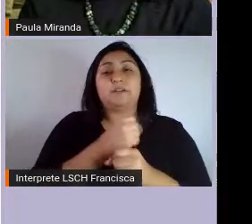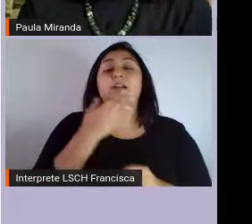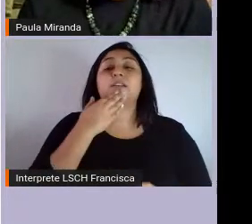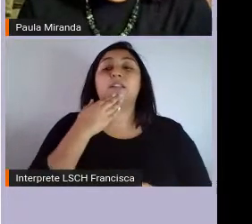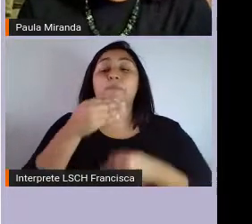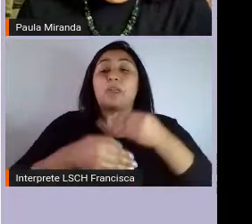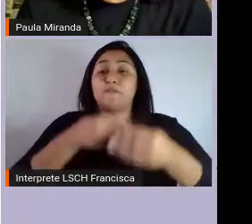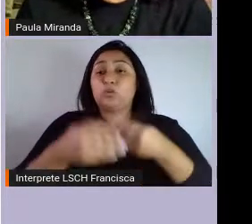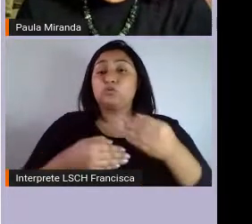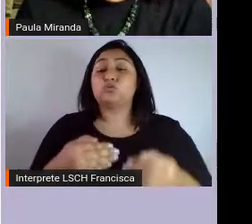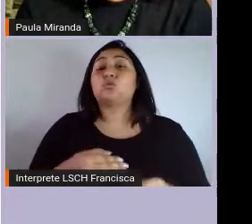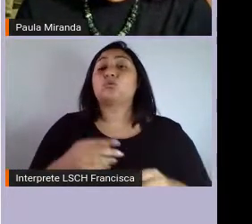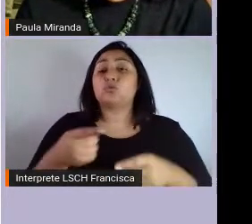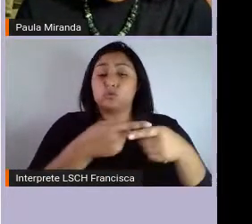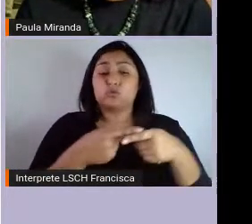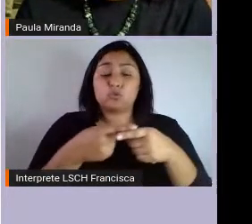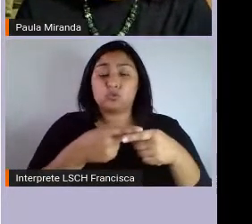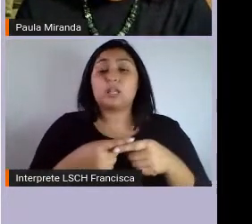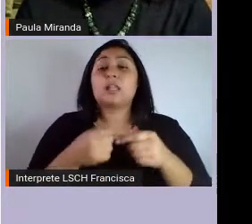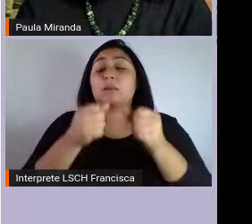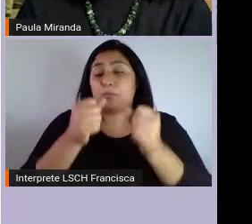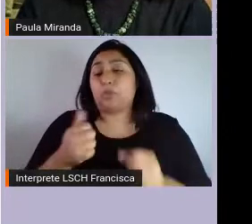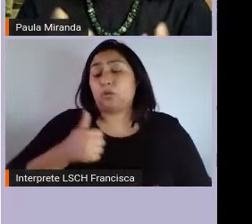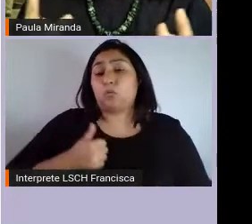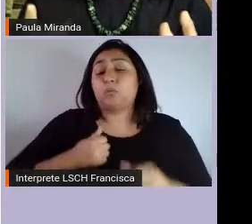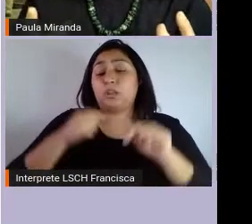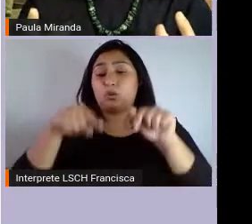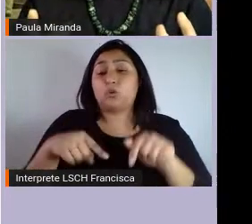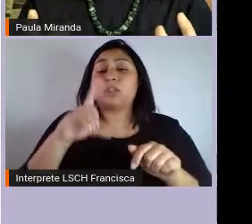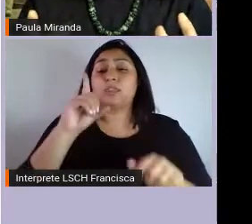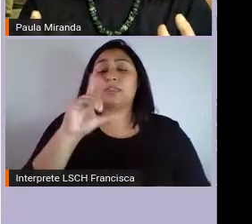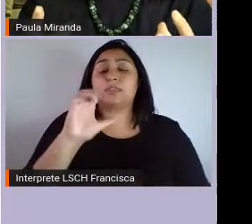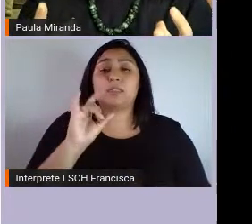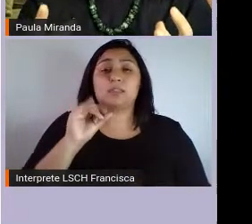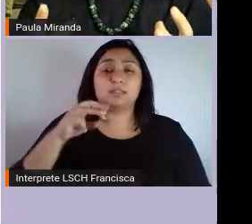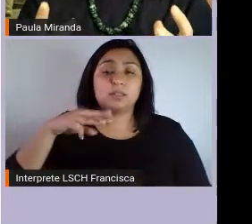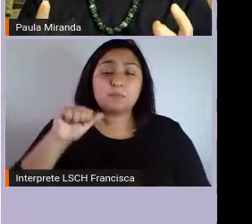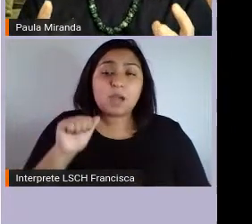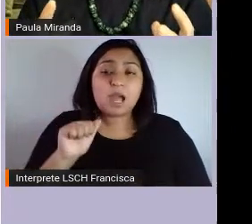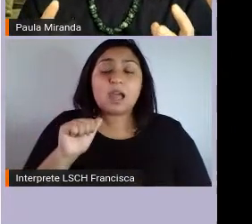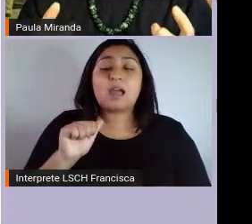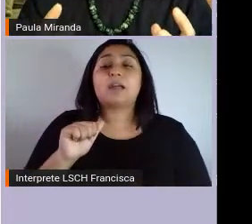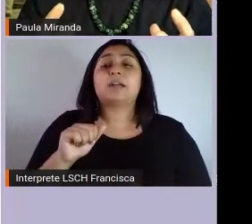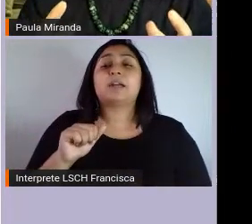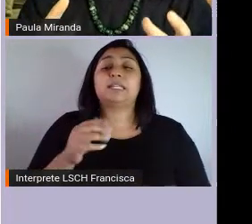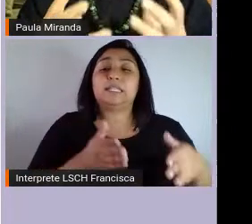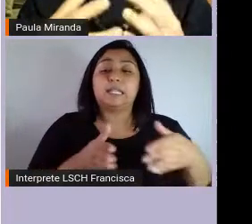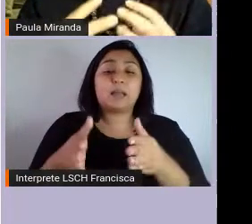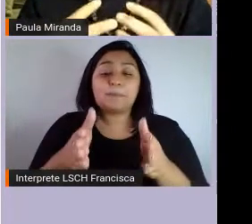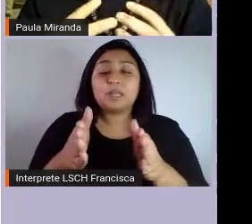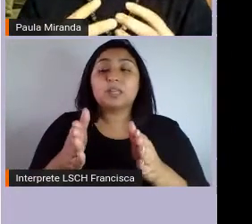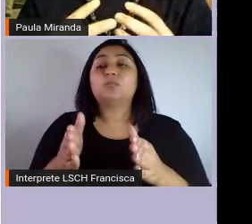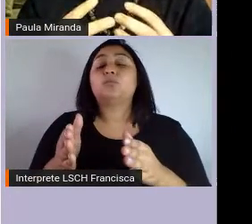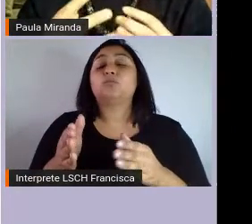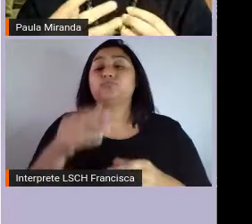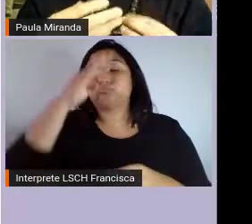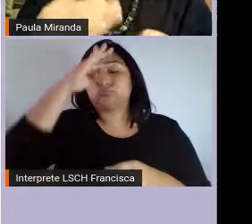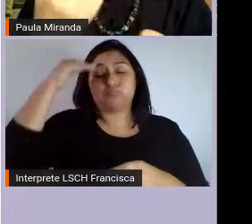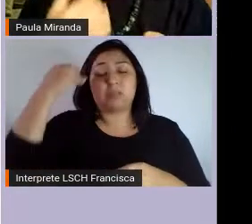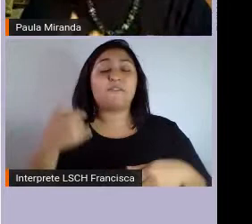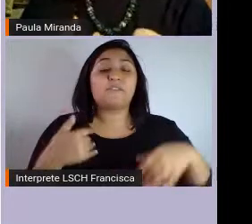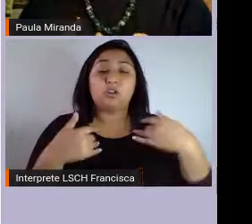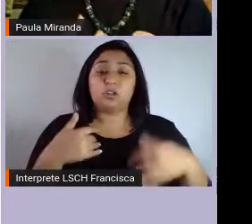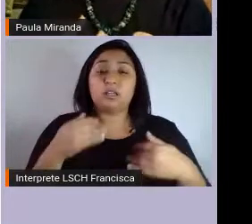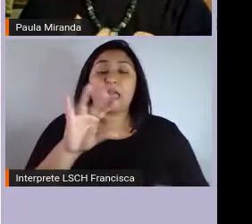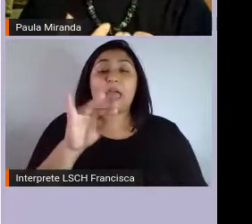cumplir incluso hoy día las décimas, en este camino, entonces, Violeta Parra descubre también